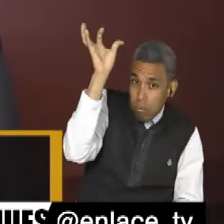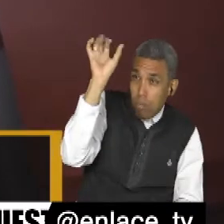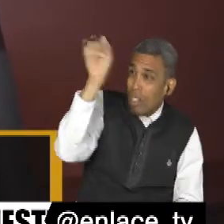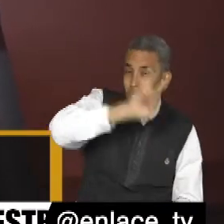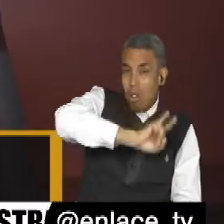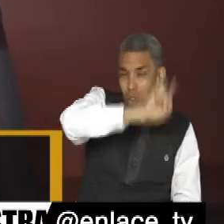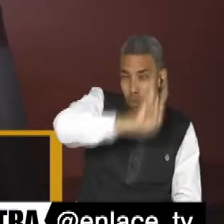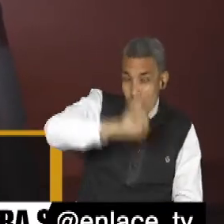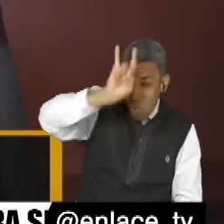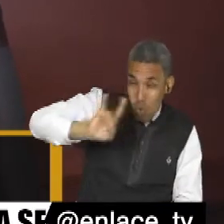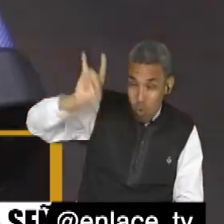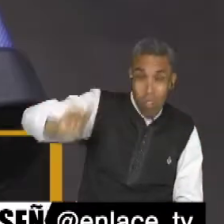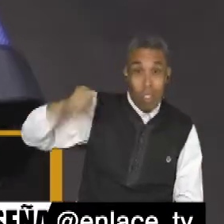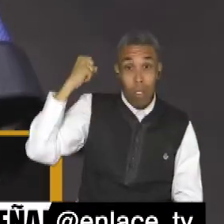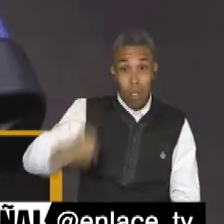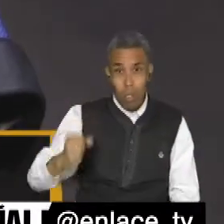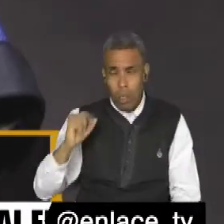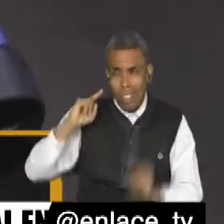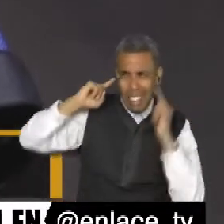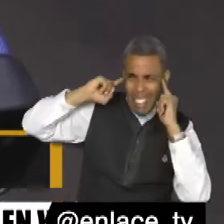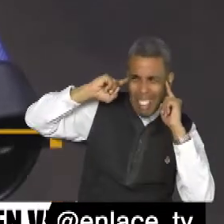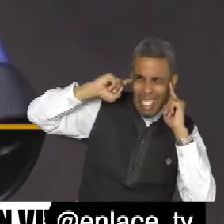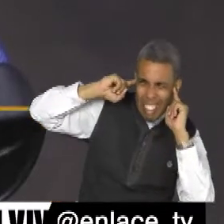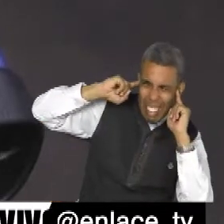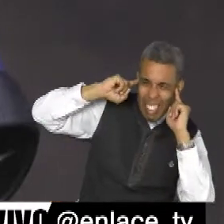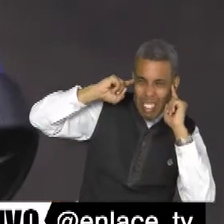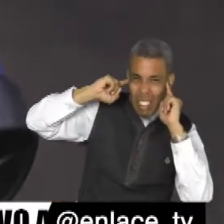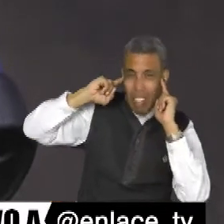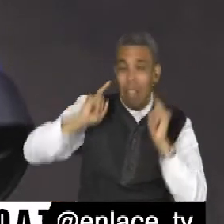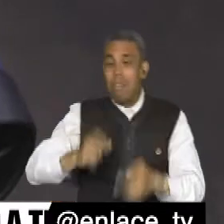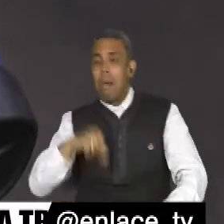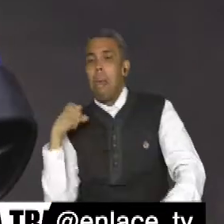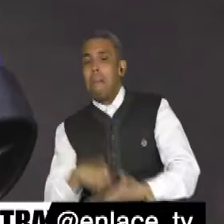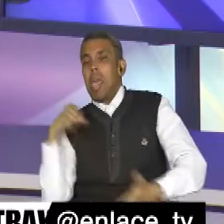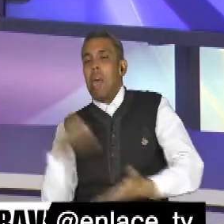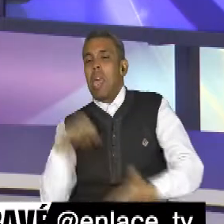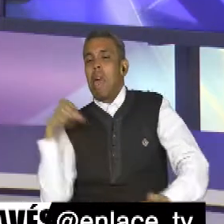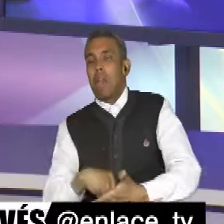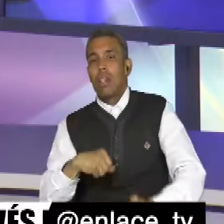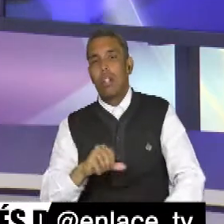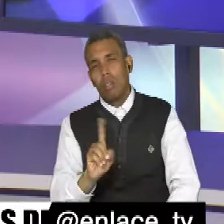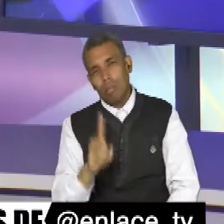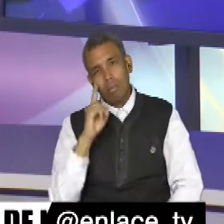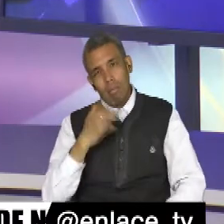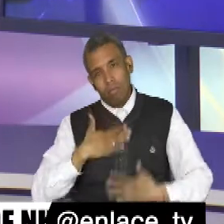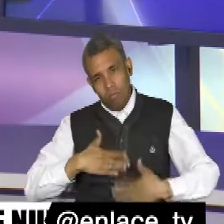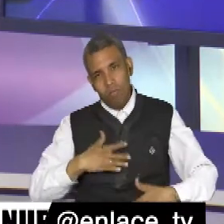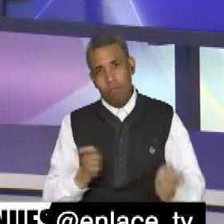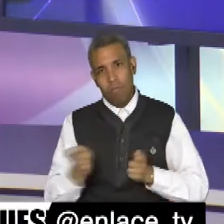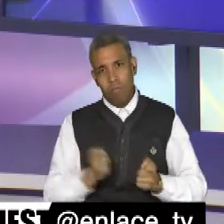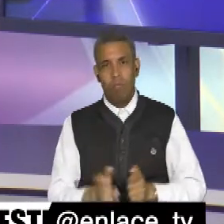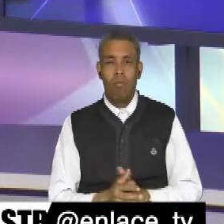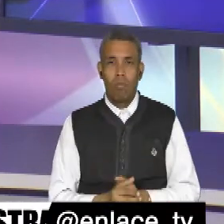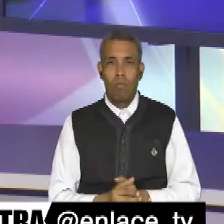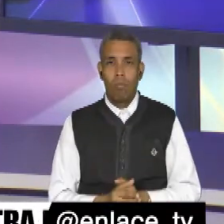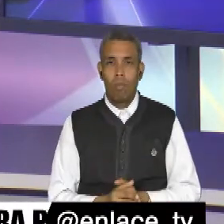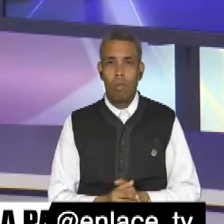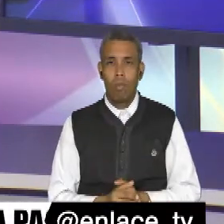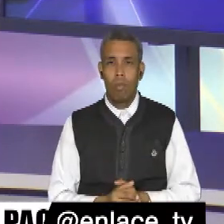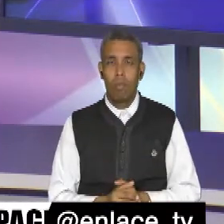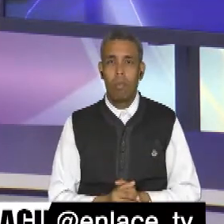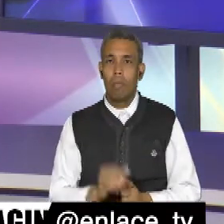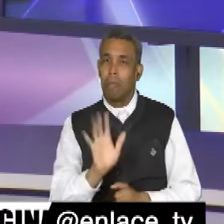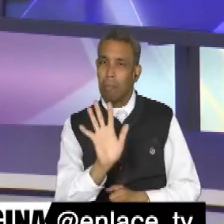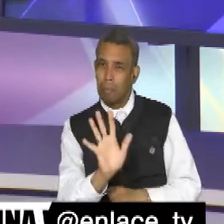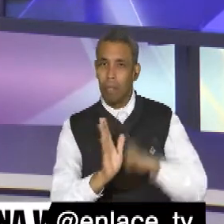cuales son la causa más importante de ruido en las zonas urbanas. A las 12:31 minutos de la tarde hacemos